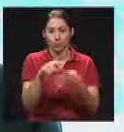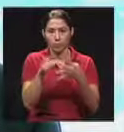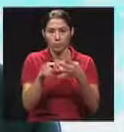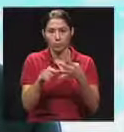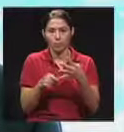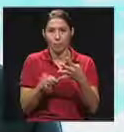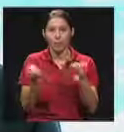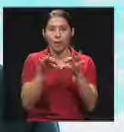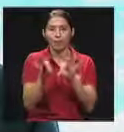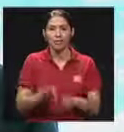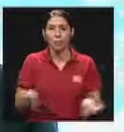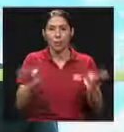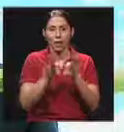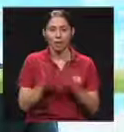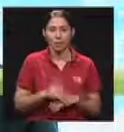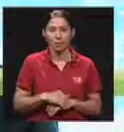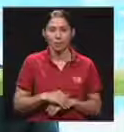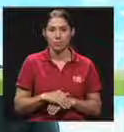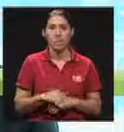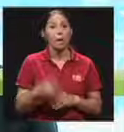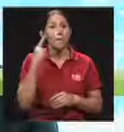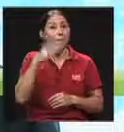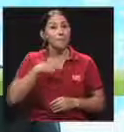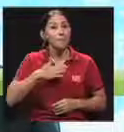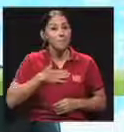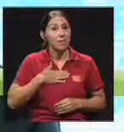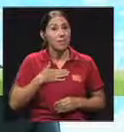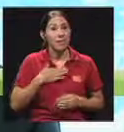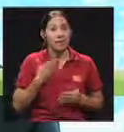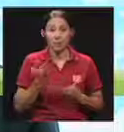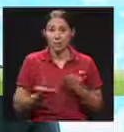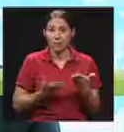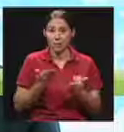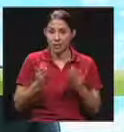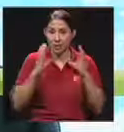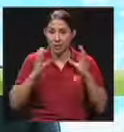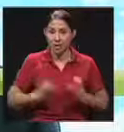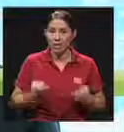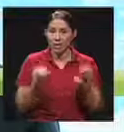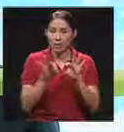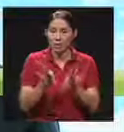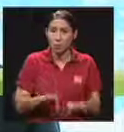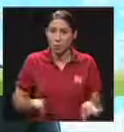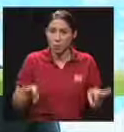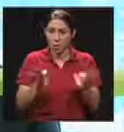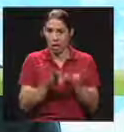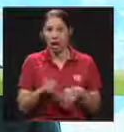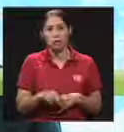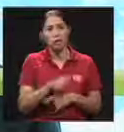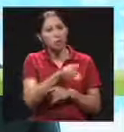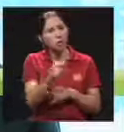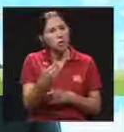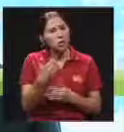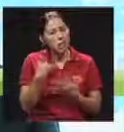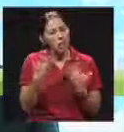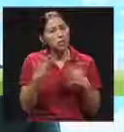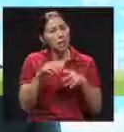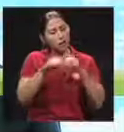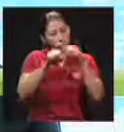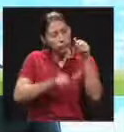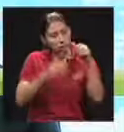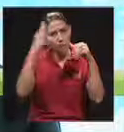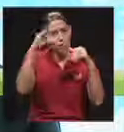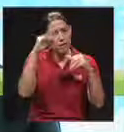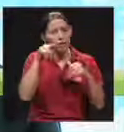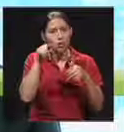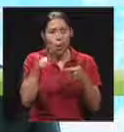variables son las más importantes. Entonces, si para mí el servicio al cliente es lo más importante, que reciba los estados de cuenta en su momento, que reciba buena asesoría de